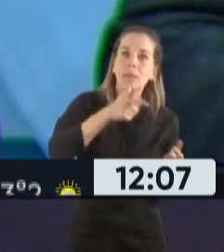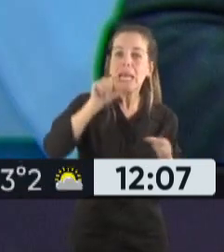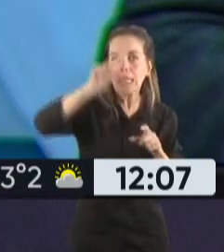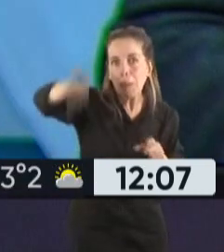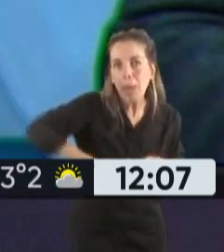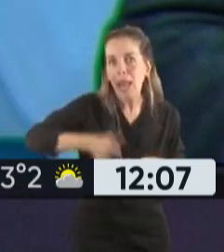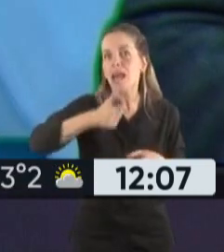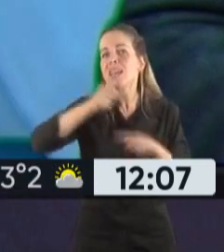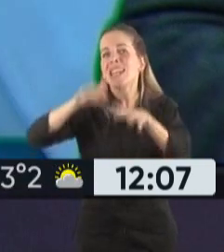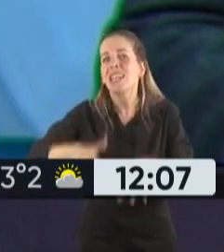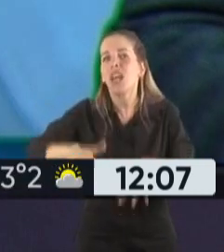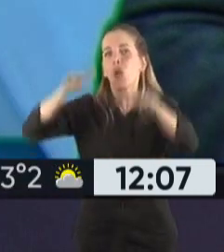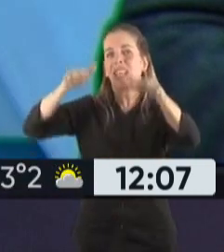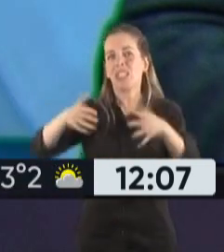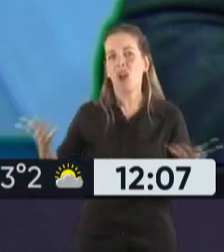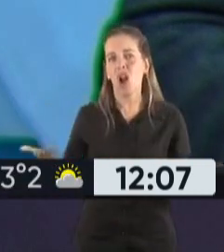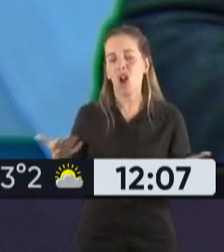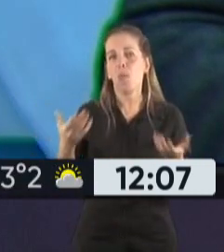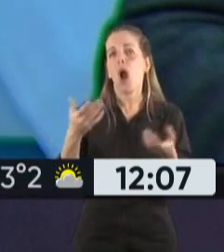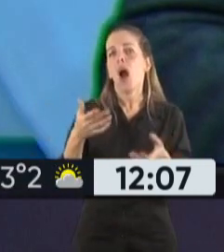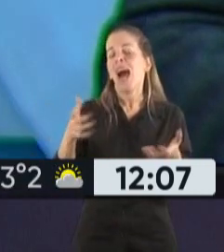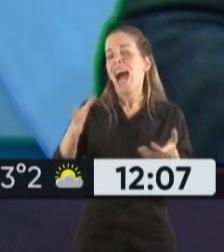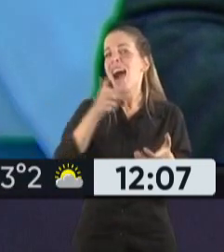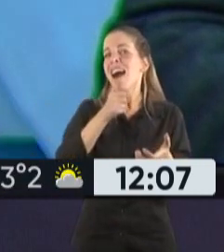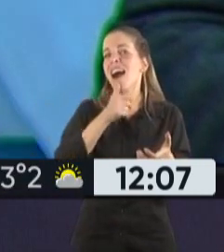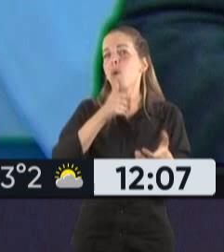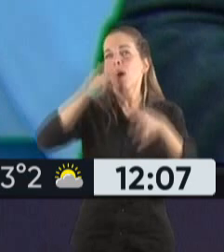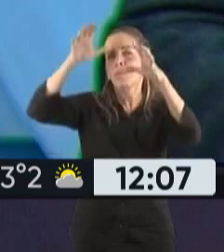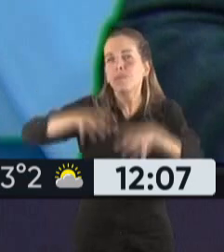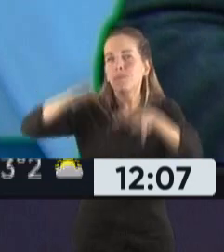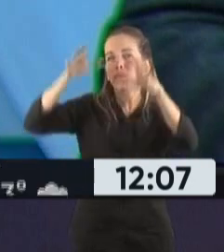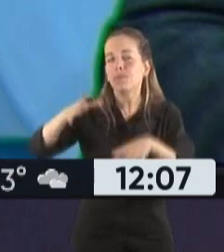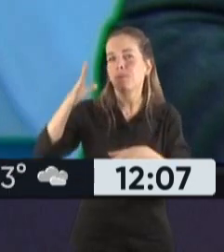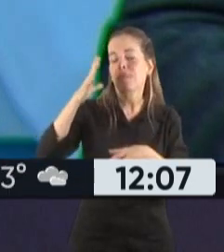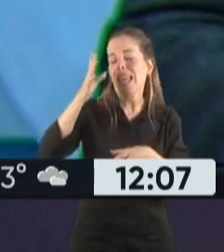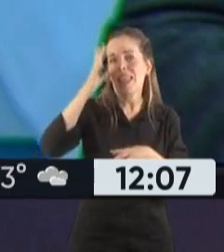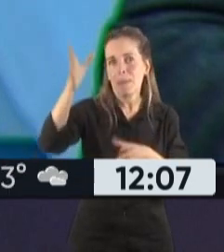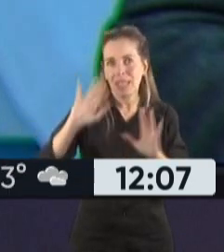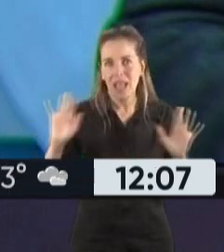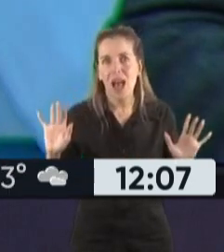ahora, que ahora estemos atacados por el agua, ¿no?